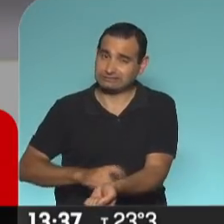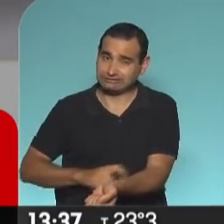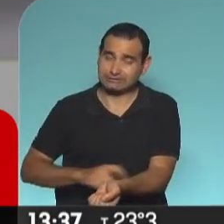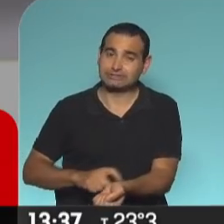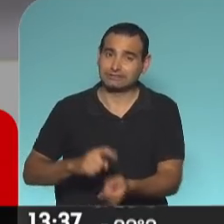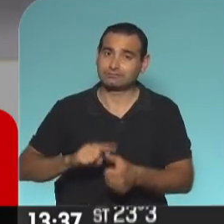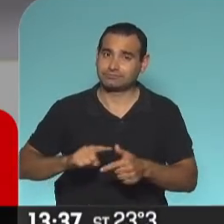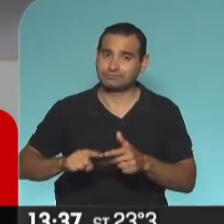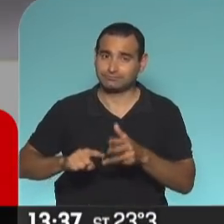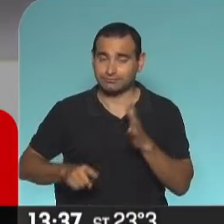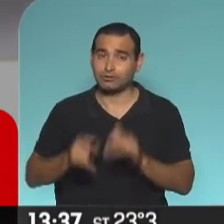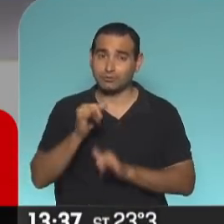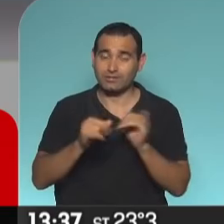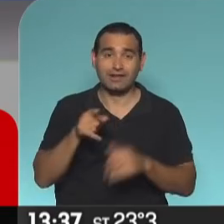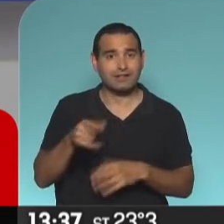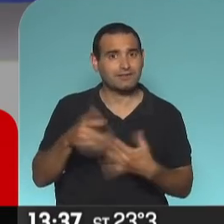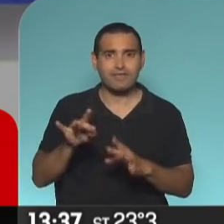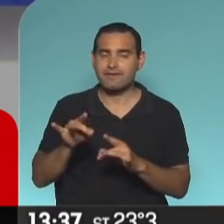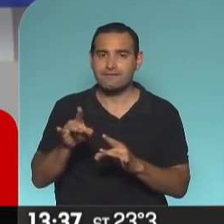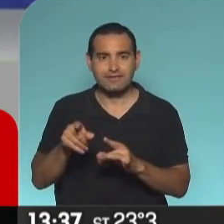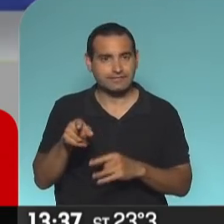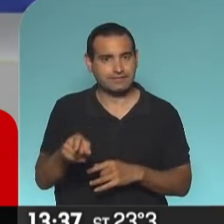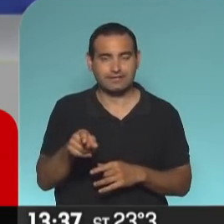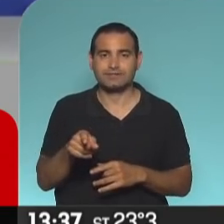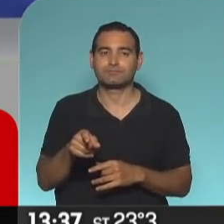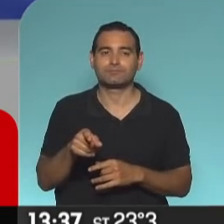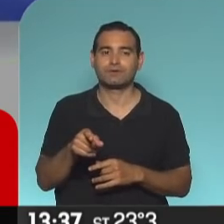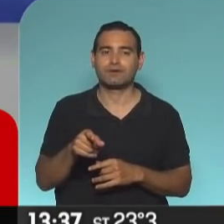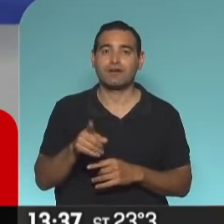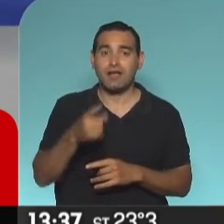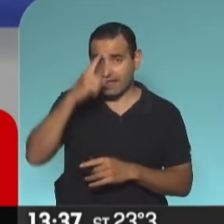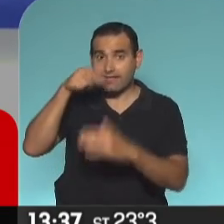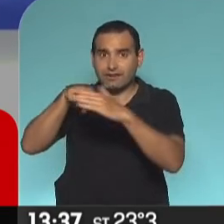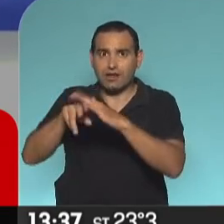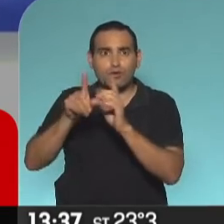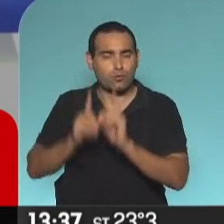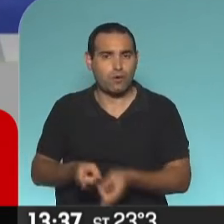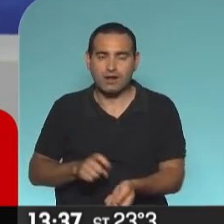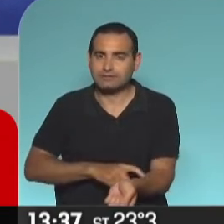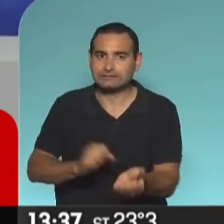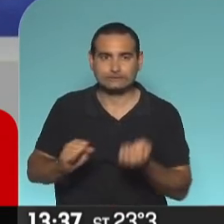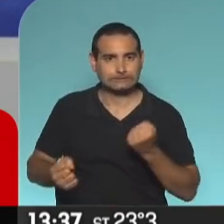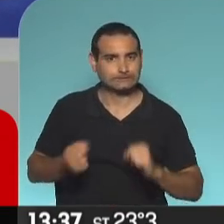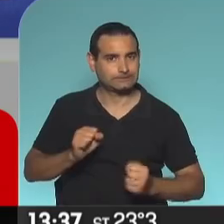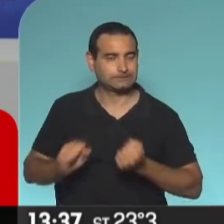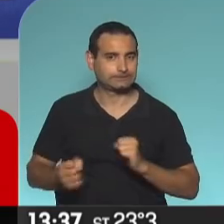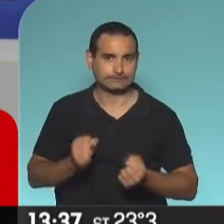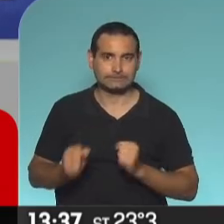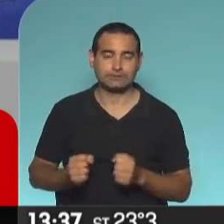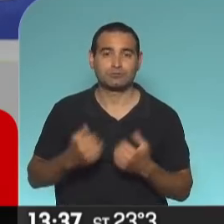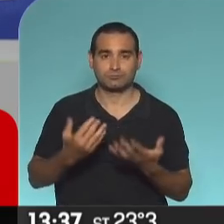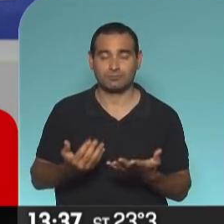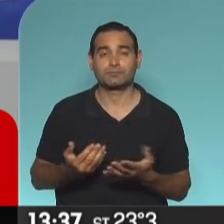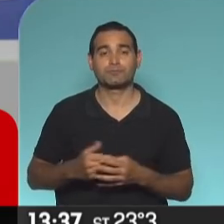sentido, habló de la adicción difícil de sobrellevar para Diego Maradona a un internado, que siendo ese el motivo principal por el cual